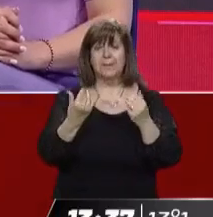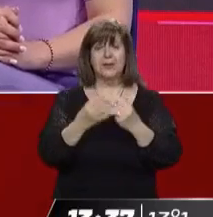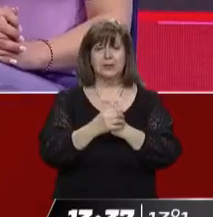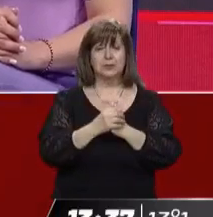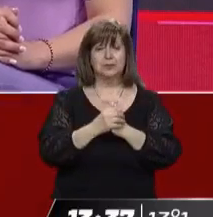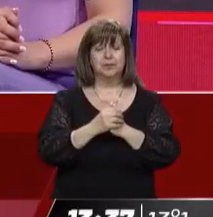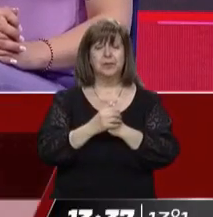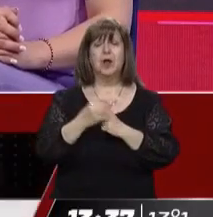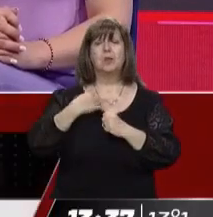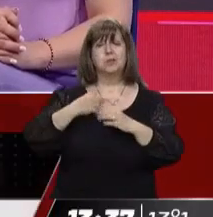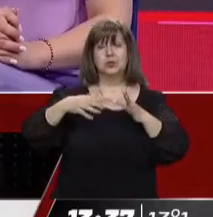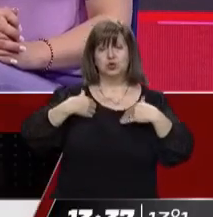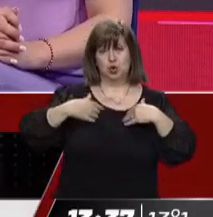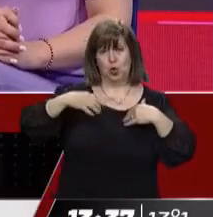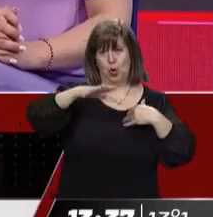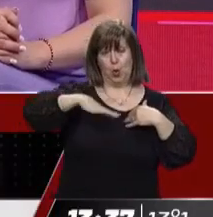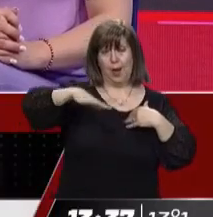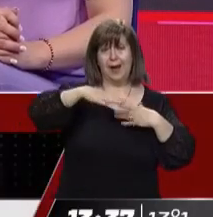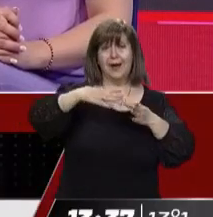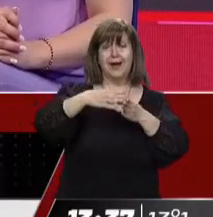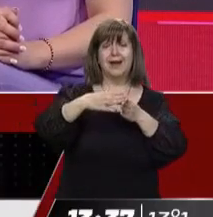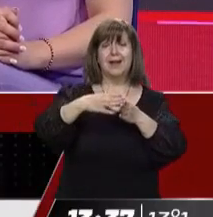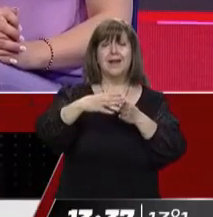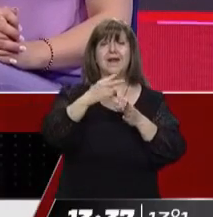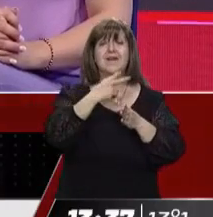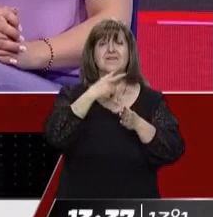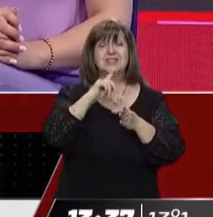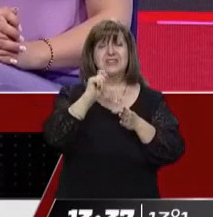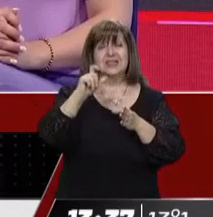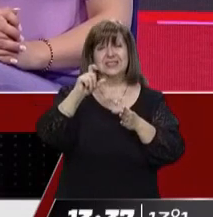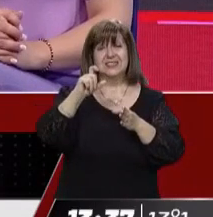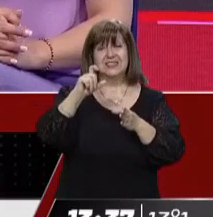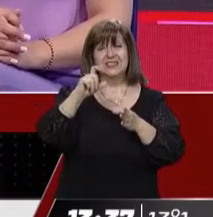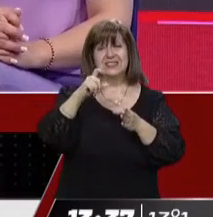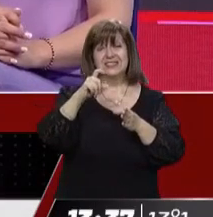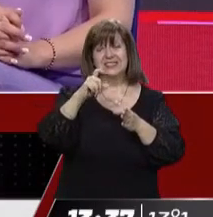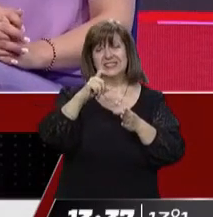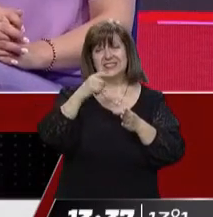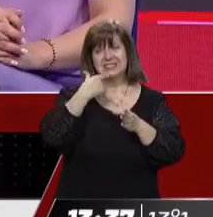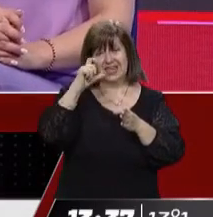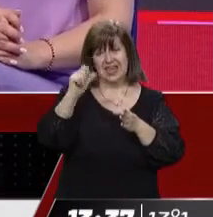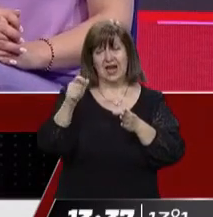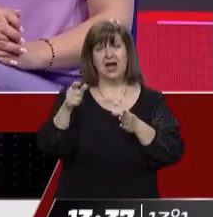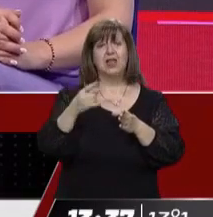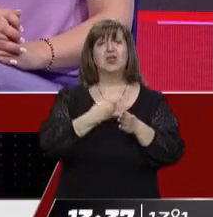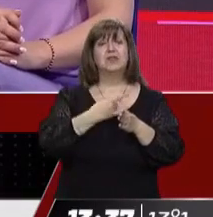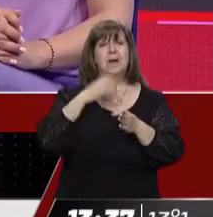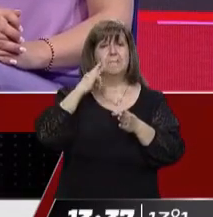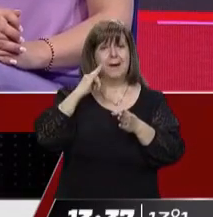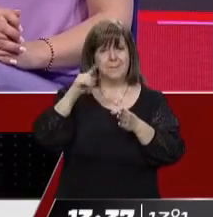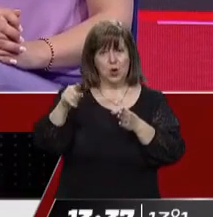sí acá estamos en espejo y Santa Fe esto pertenece a villaseca en el departamento de maipú en esta finca a pocos